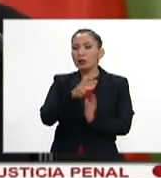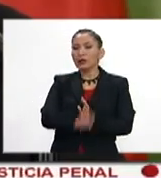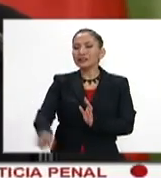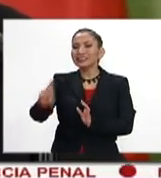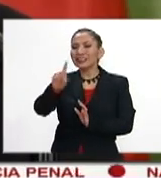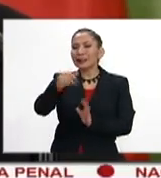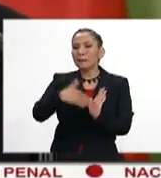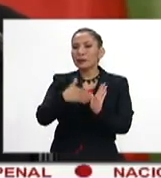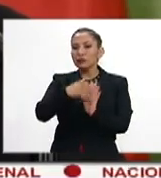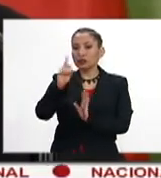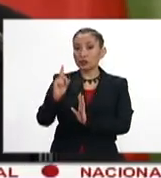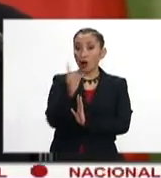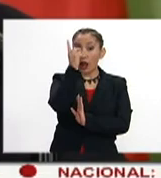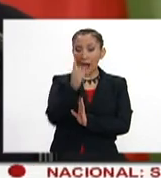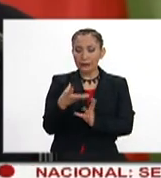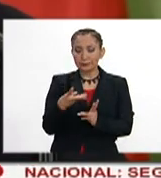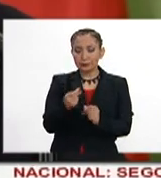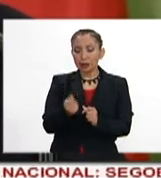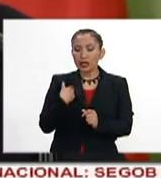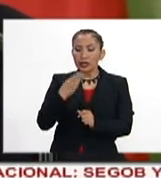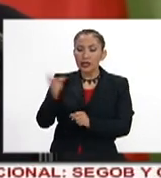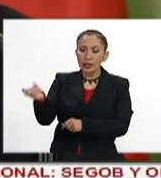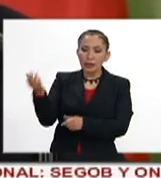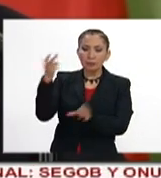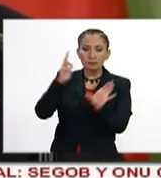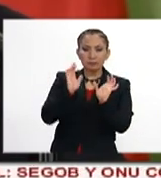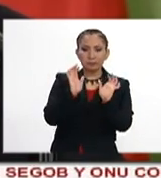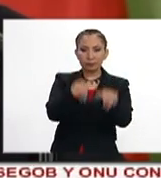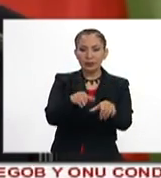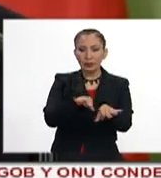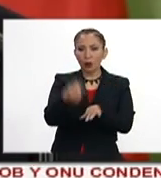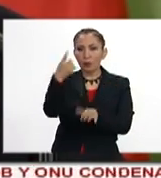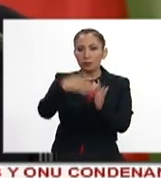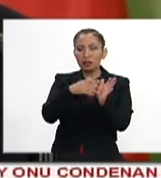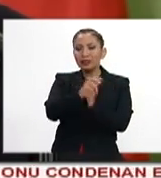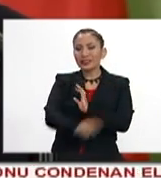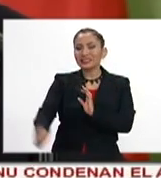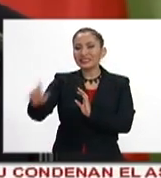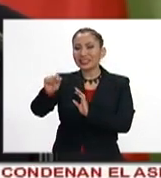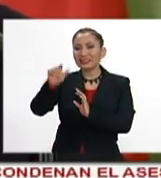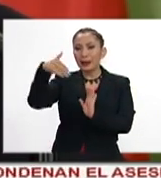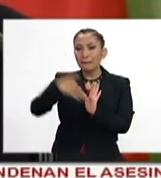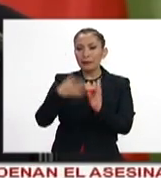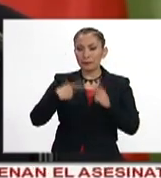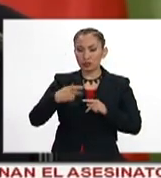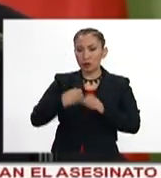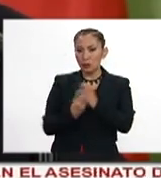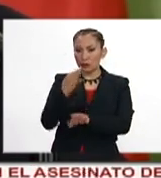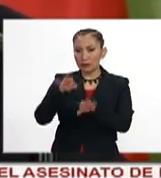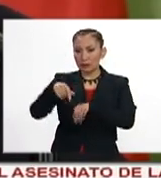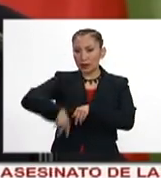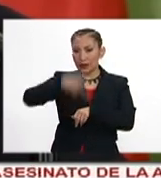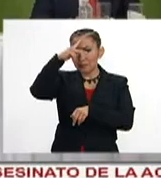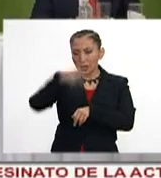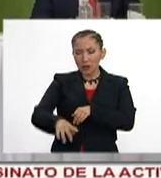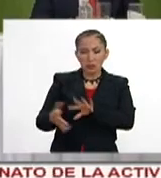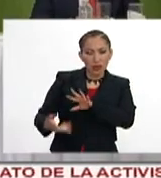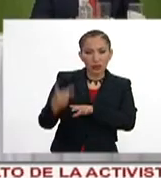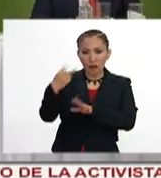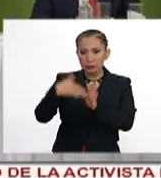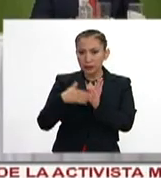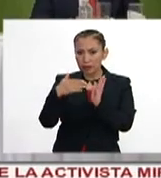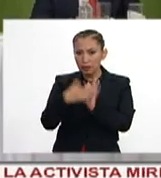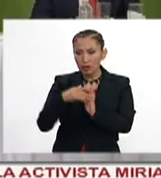31,430 millones de dólares y emplearemos a un total de 1,370,000 personas en México y cerca de